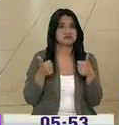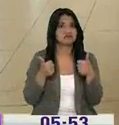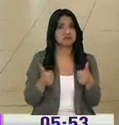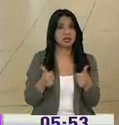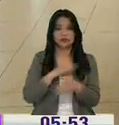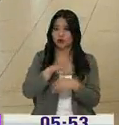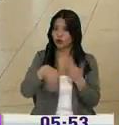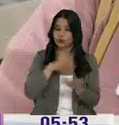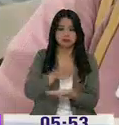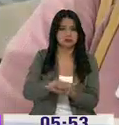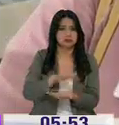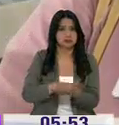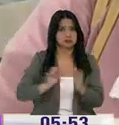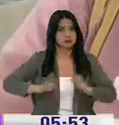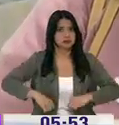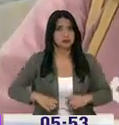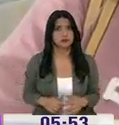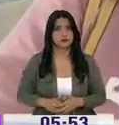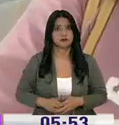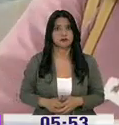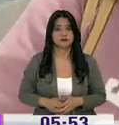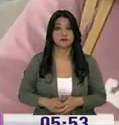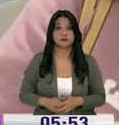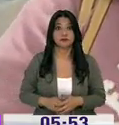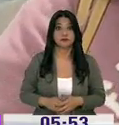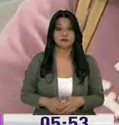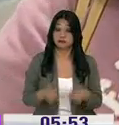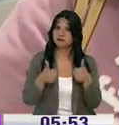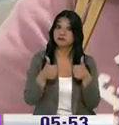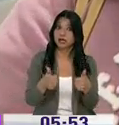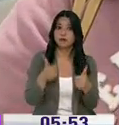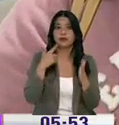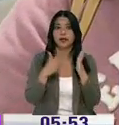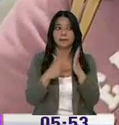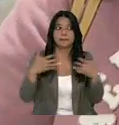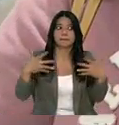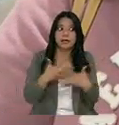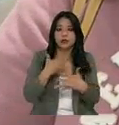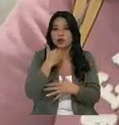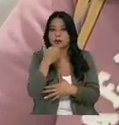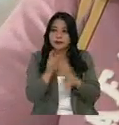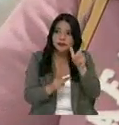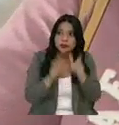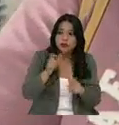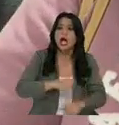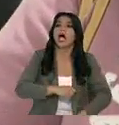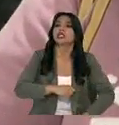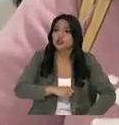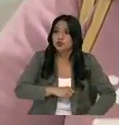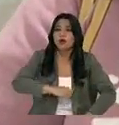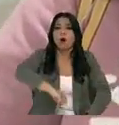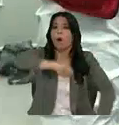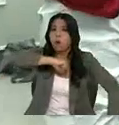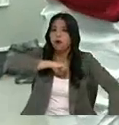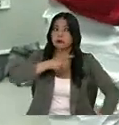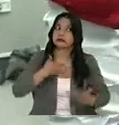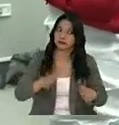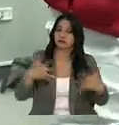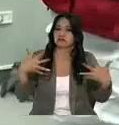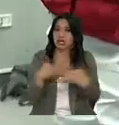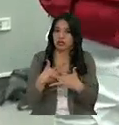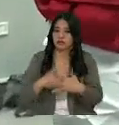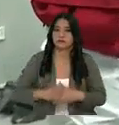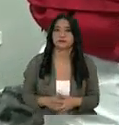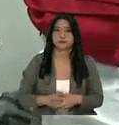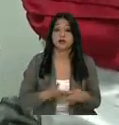todo el mundo. Bueno, son excelentes porque sí, uno está con miedo, ¿no? O sea, hay gente que estornuda y sí tenemos ese miedo. De esto se encargan